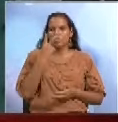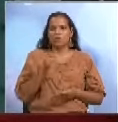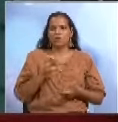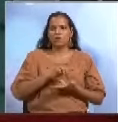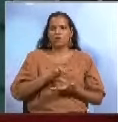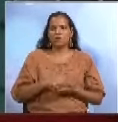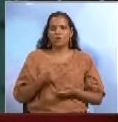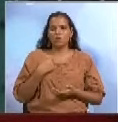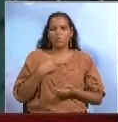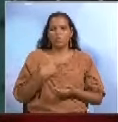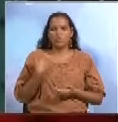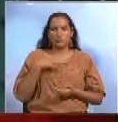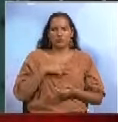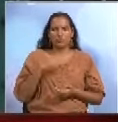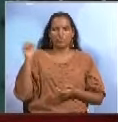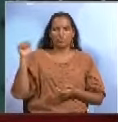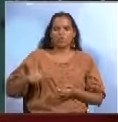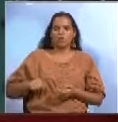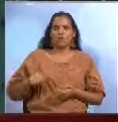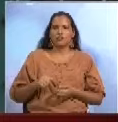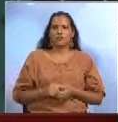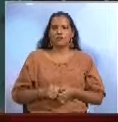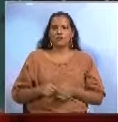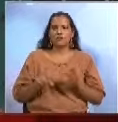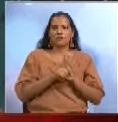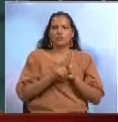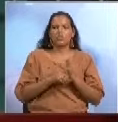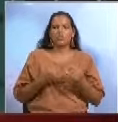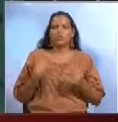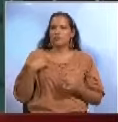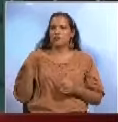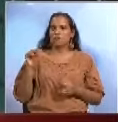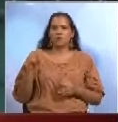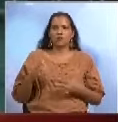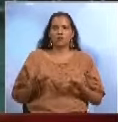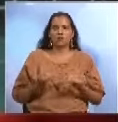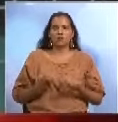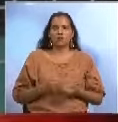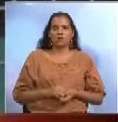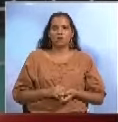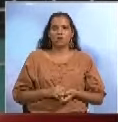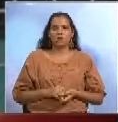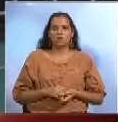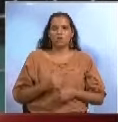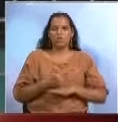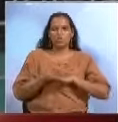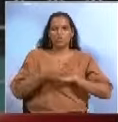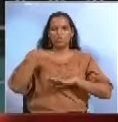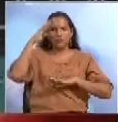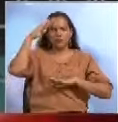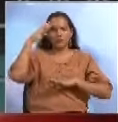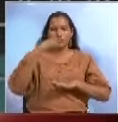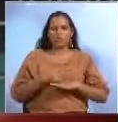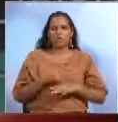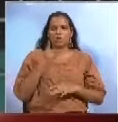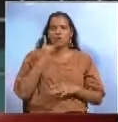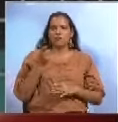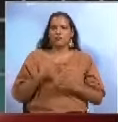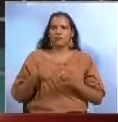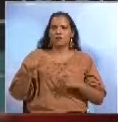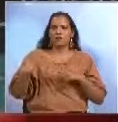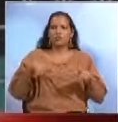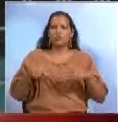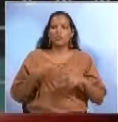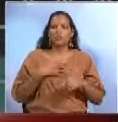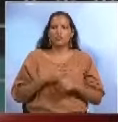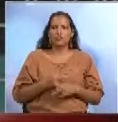colectividad, porque uno puede tomar, es decir, la ley por sus manos y no queremos llegar a eso. Señor jefe de la policía de aquel entonces prometió que aquí en el sector